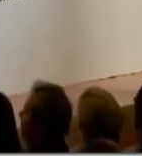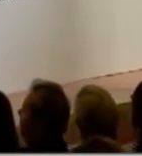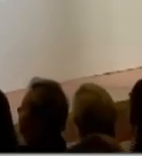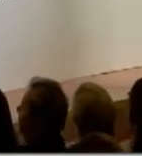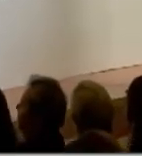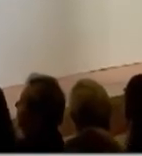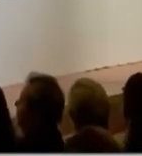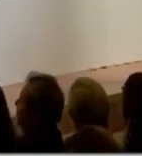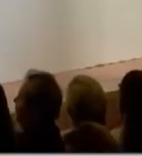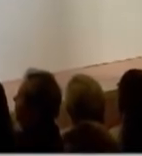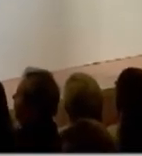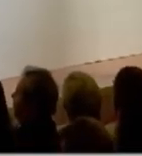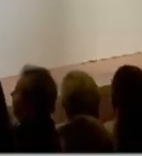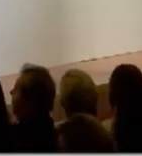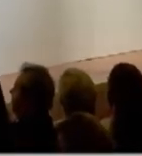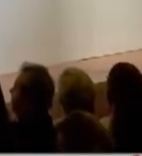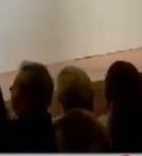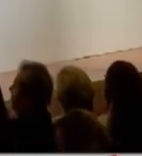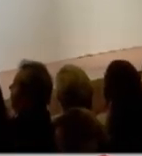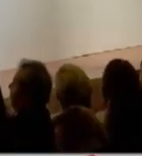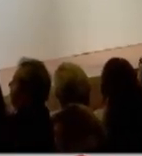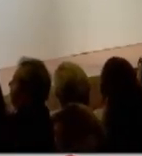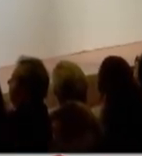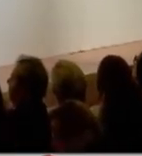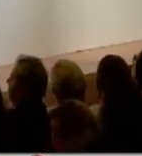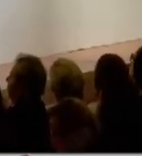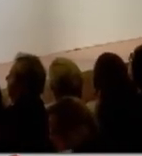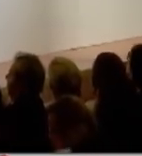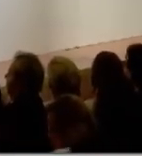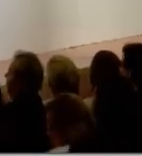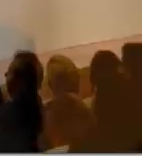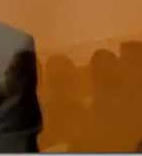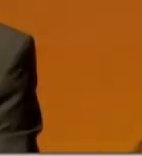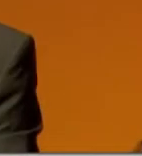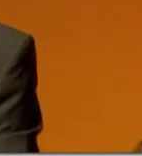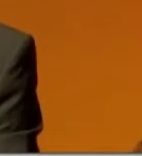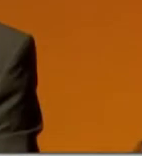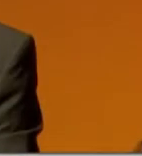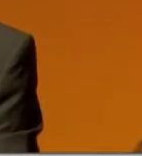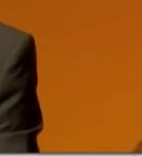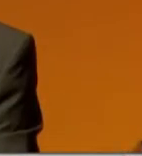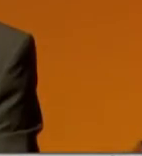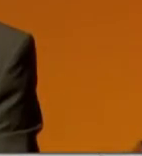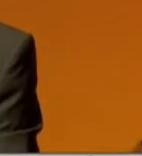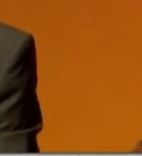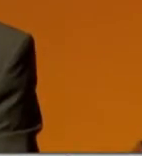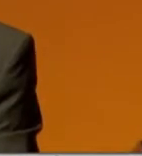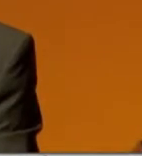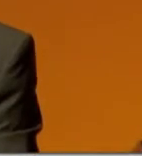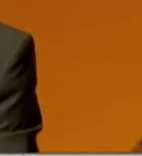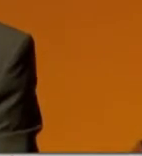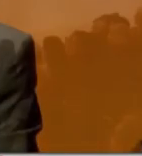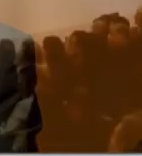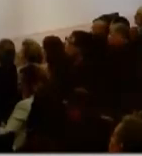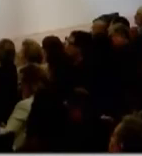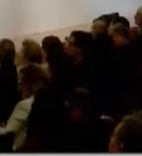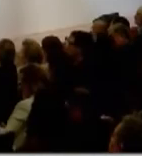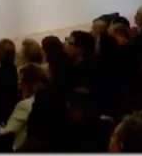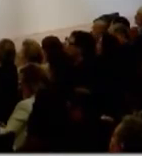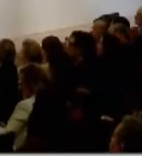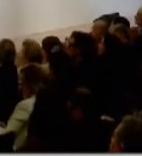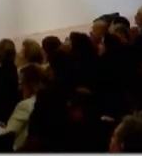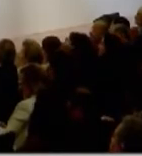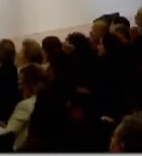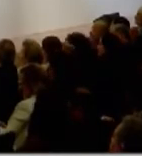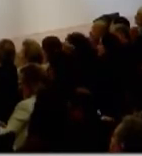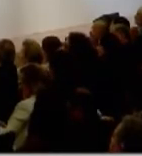El escritor francés Emmanuel Carrère recibió el máximo galardón de la FIL de manos de la secretaria de Cultura María Cristina García Cepeda en el auditorio